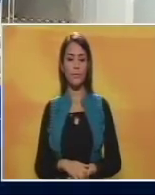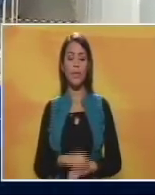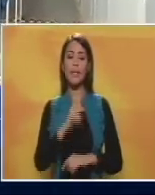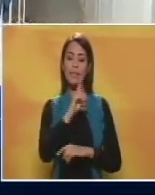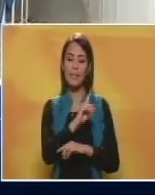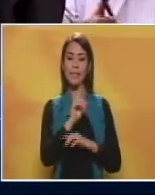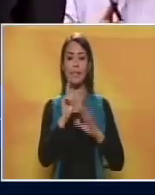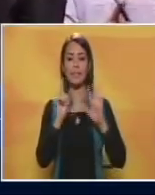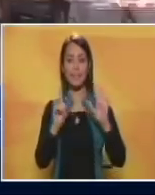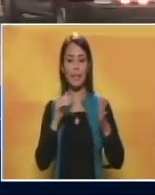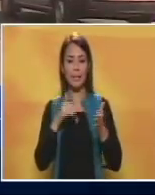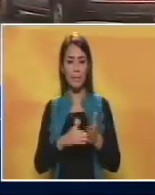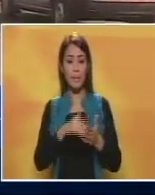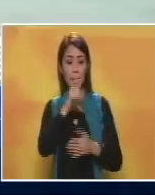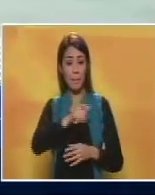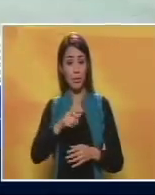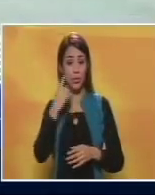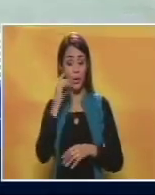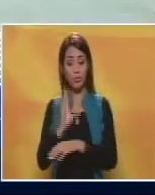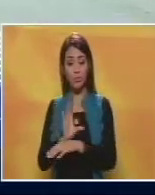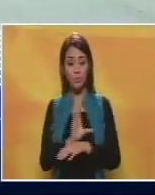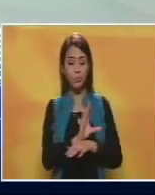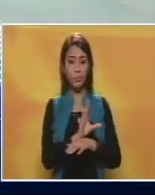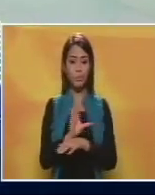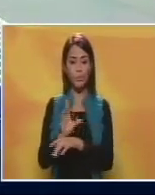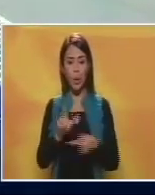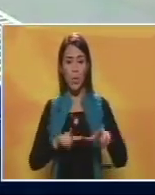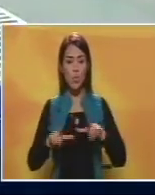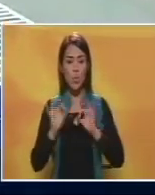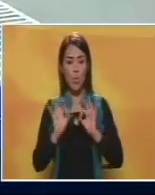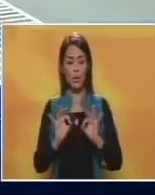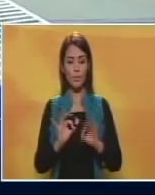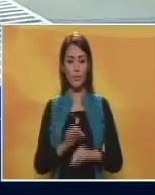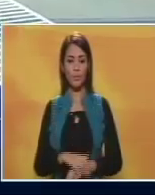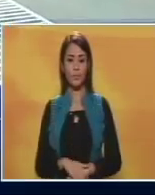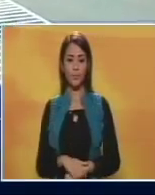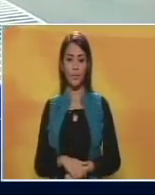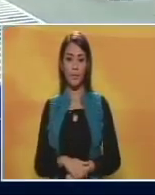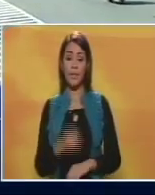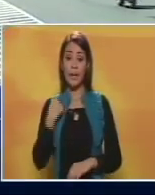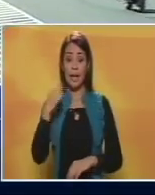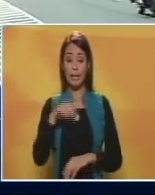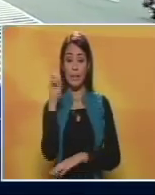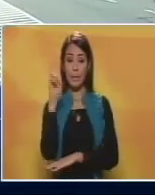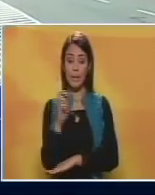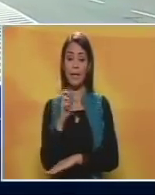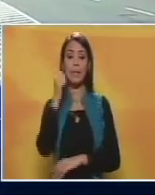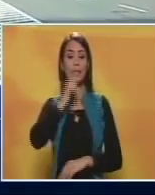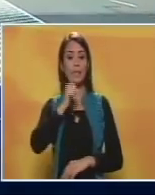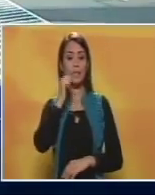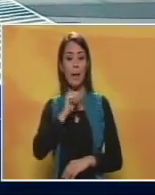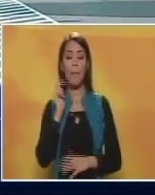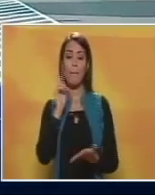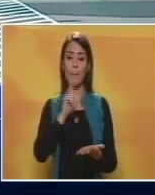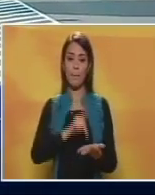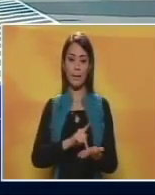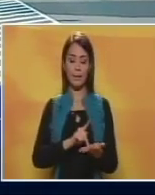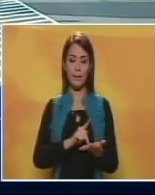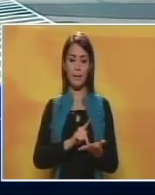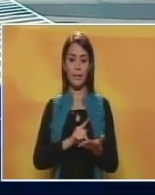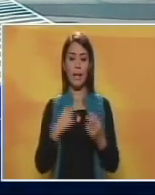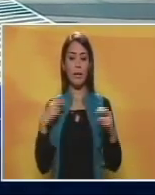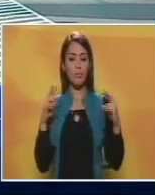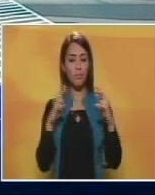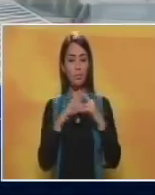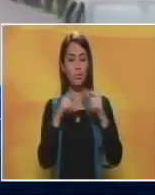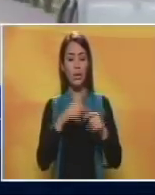16.000 agentes estarían a cargo de la seguridad de unos 20 dignatarios que se estima llegarán este viernes y sábado para participar de este